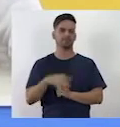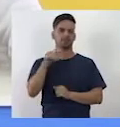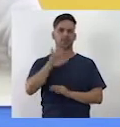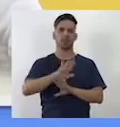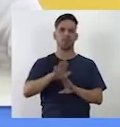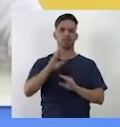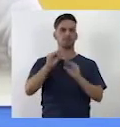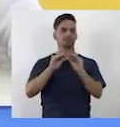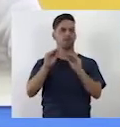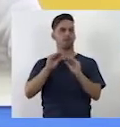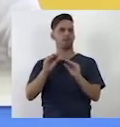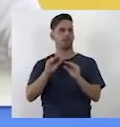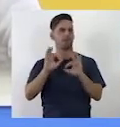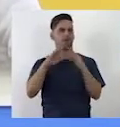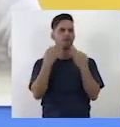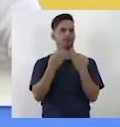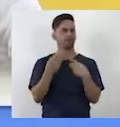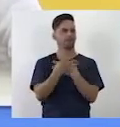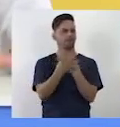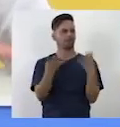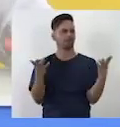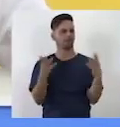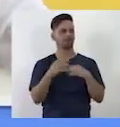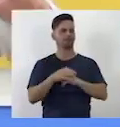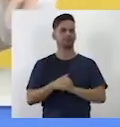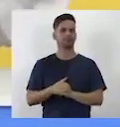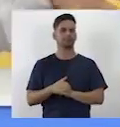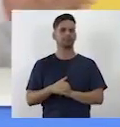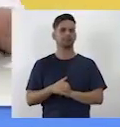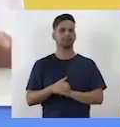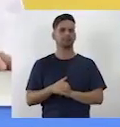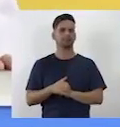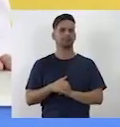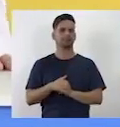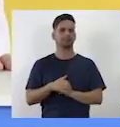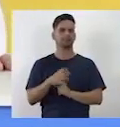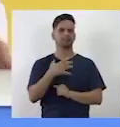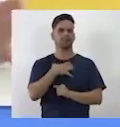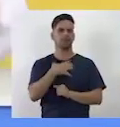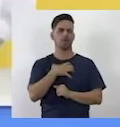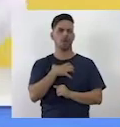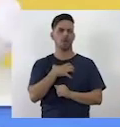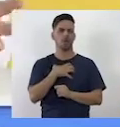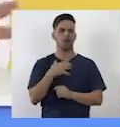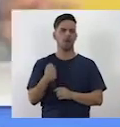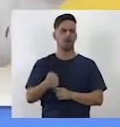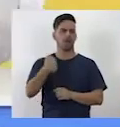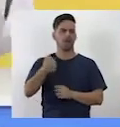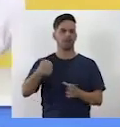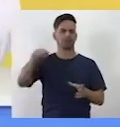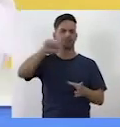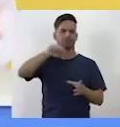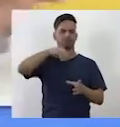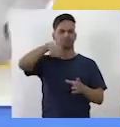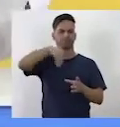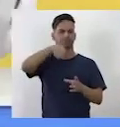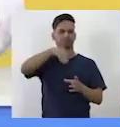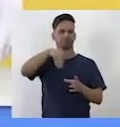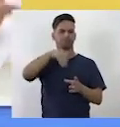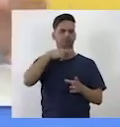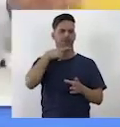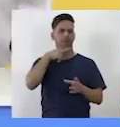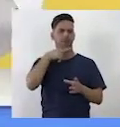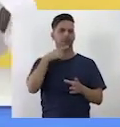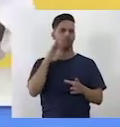que es ácida y la han preparado en la casa para la familia completa o para los que están allí presentes y bueno un aluminio añaden agua